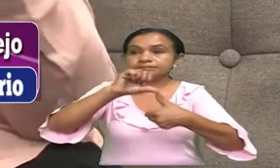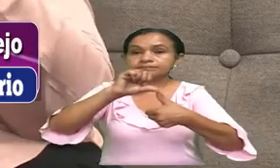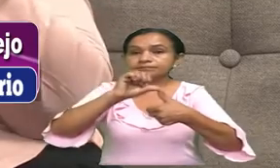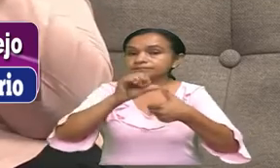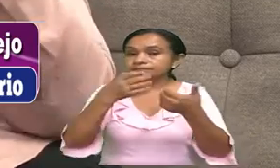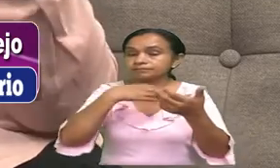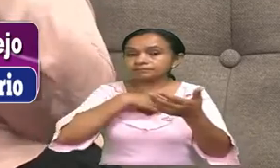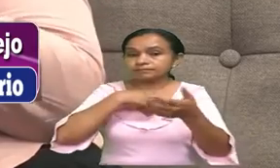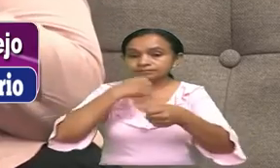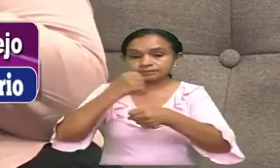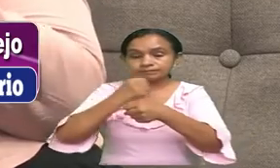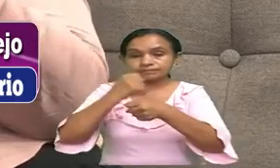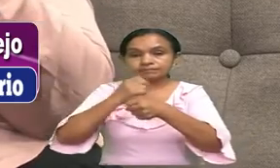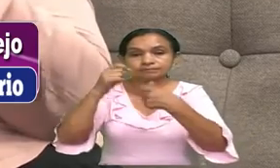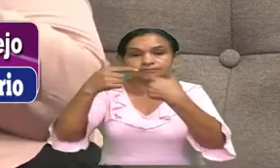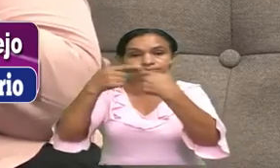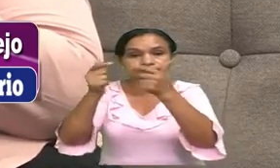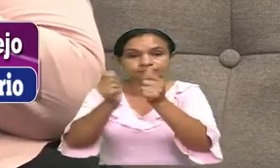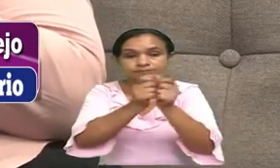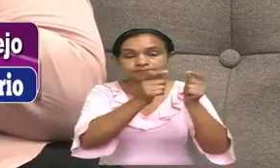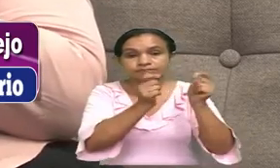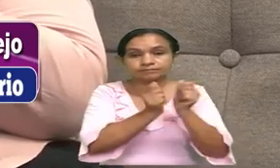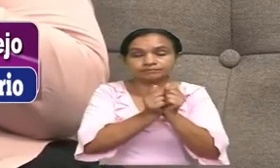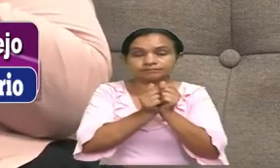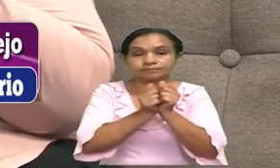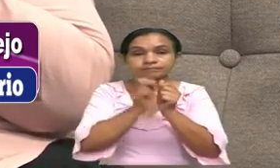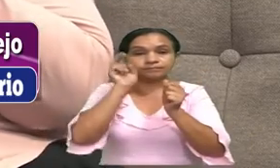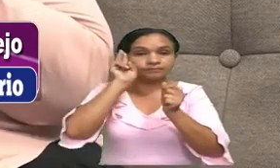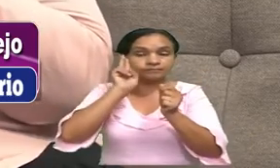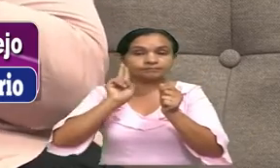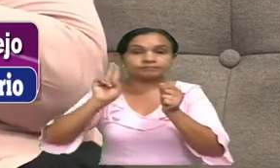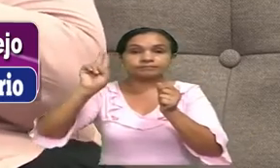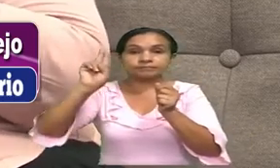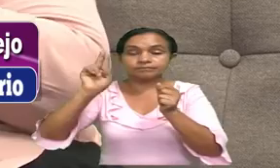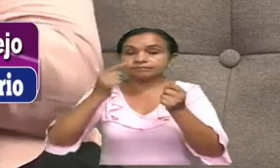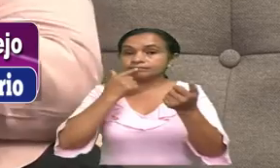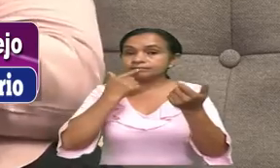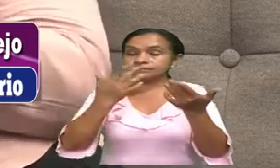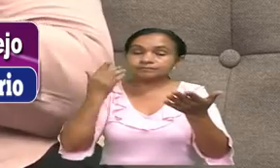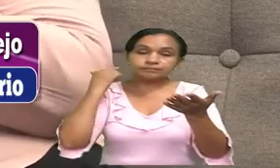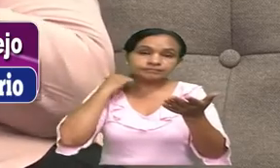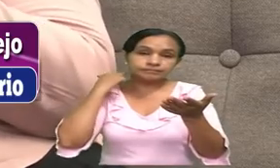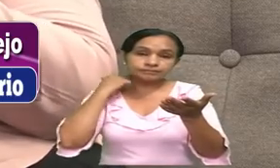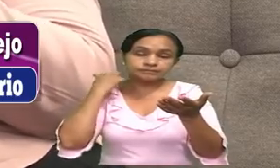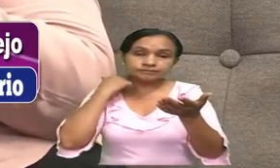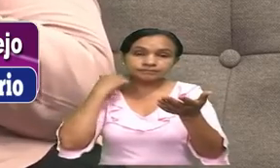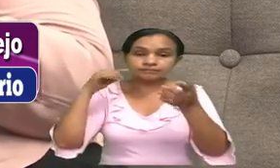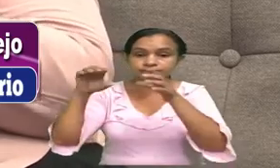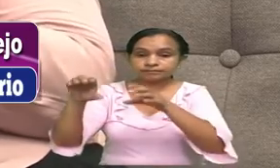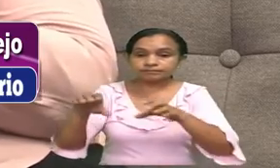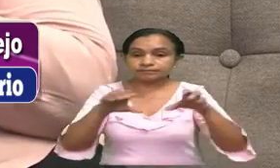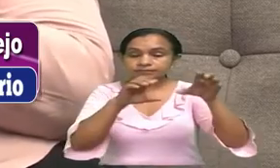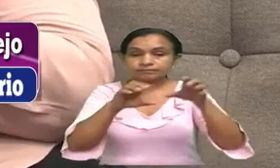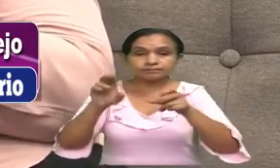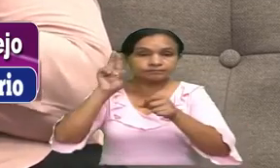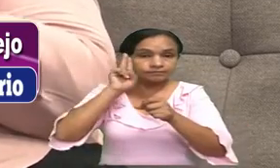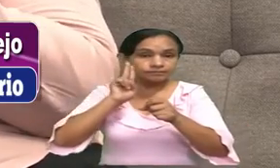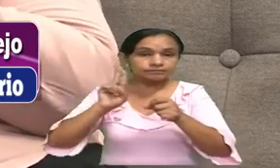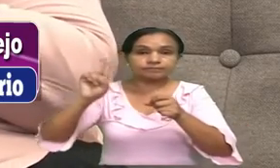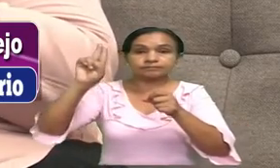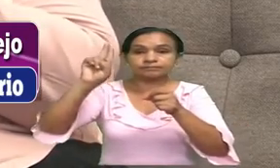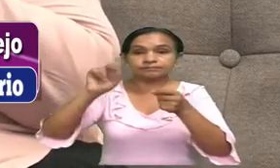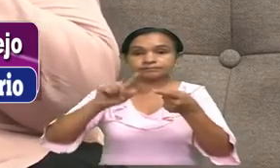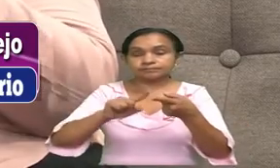estructuras gubernamentales, pero también a nivel de las universidades, porque siempre que hay eventos académicos,